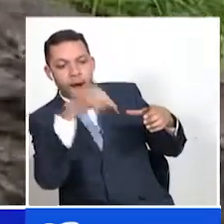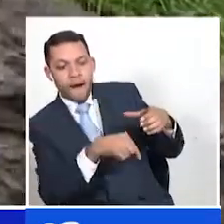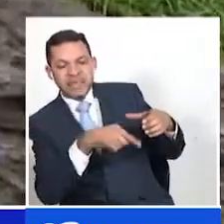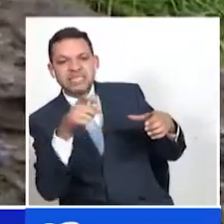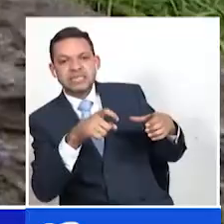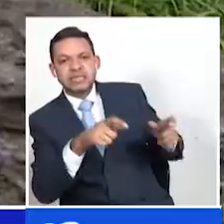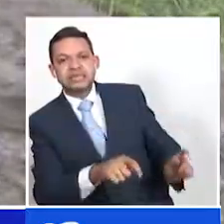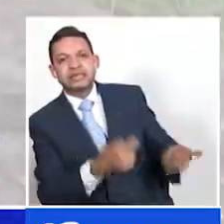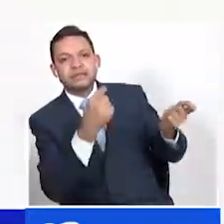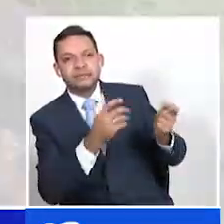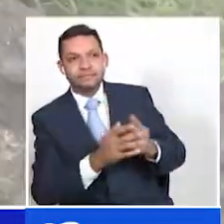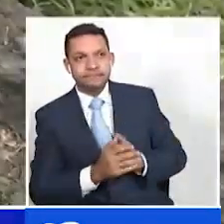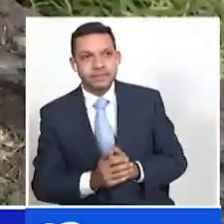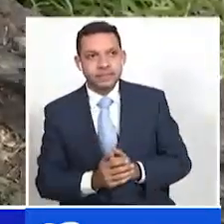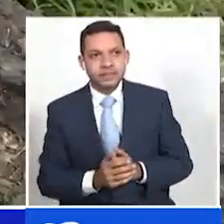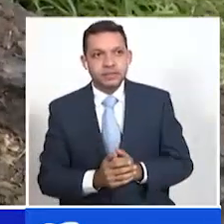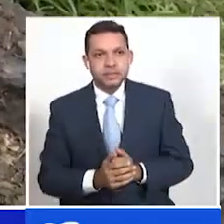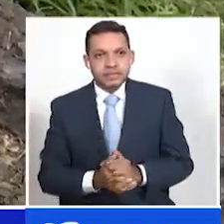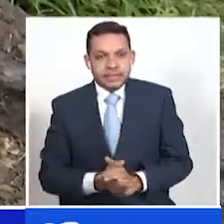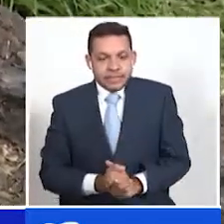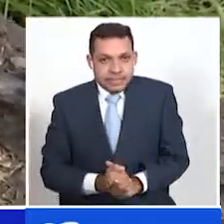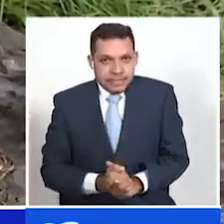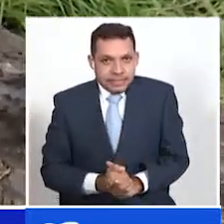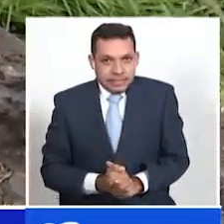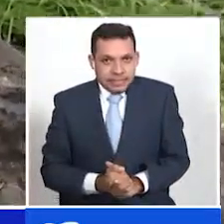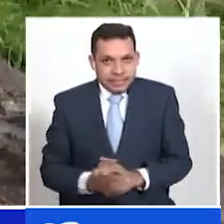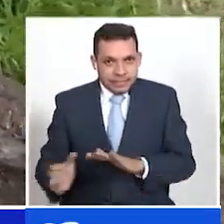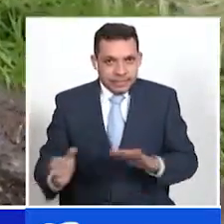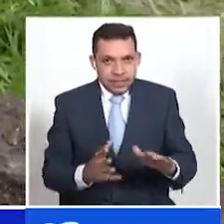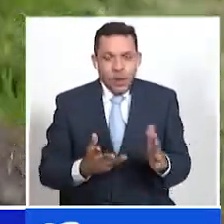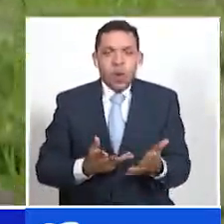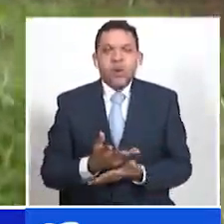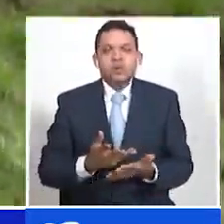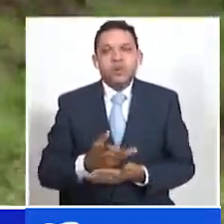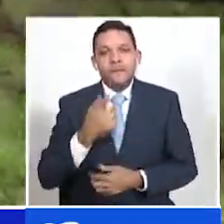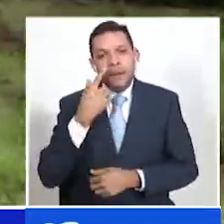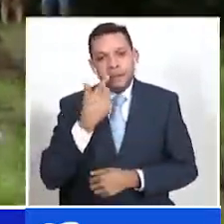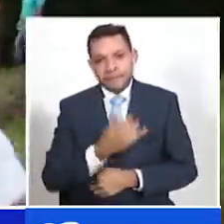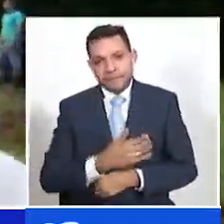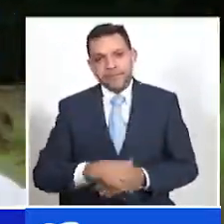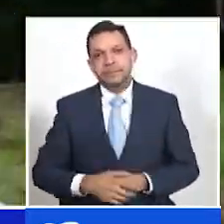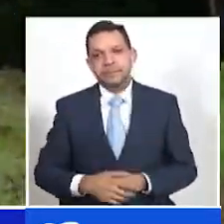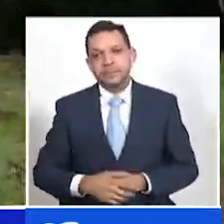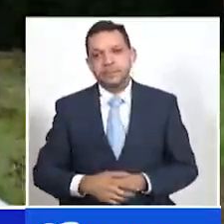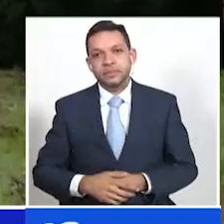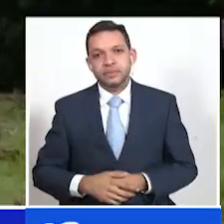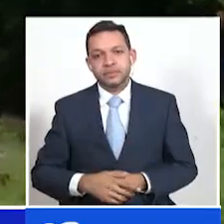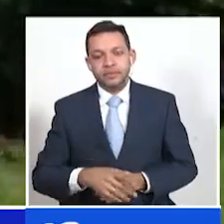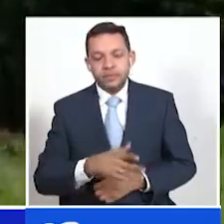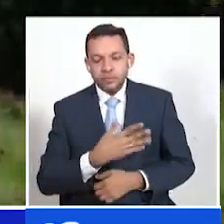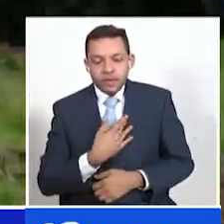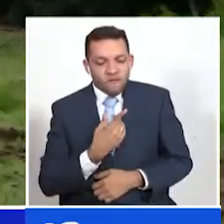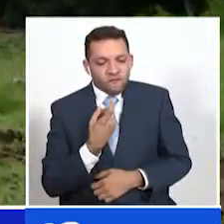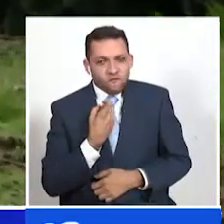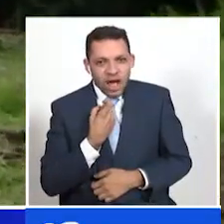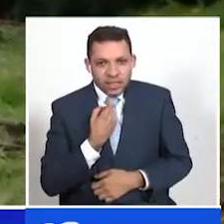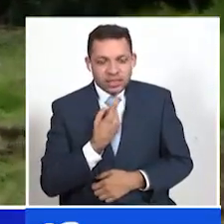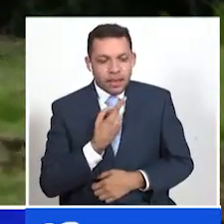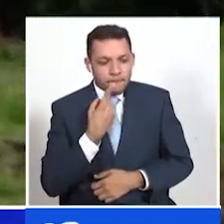sacar. ¿Qué mensajito le quisiera mandar a papito? Que lo extraño